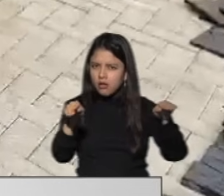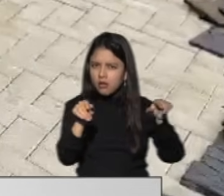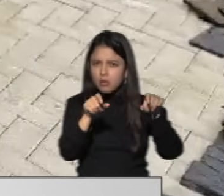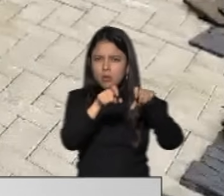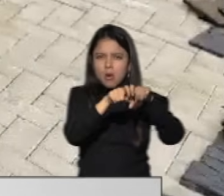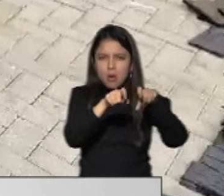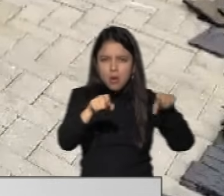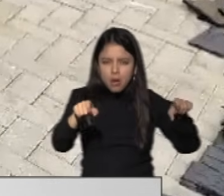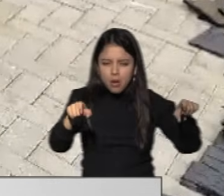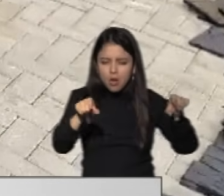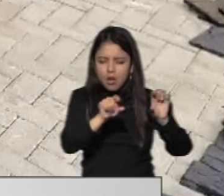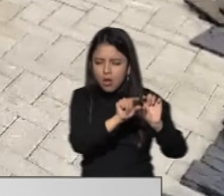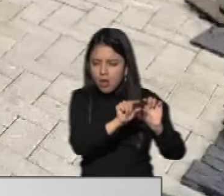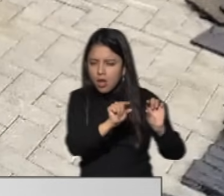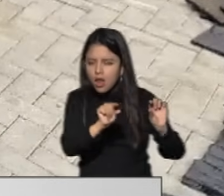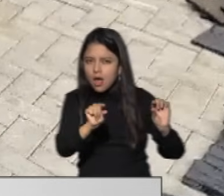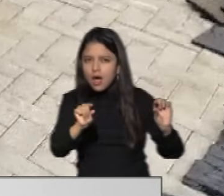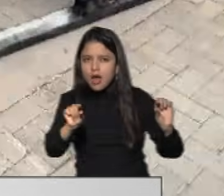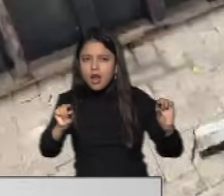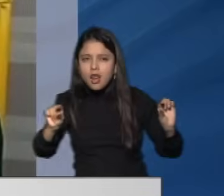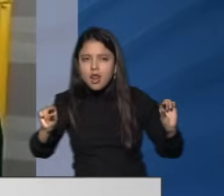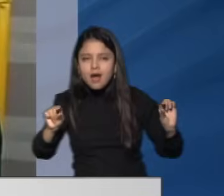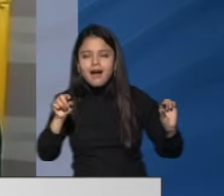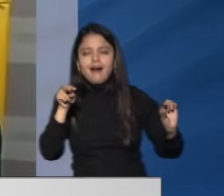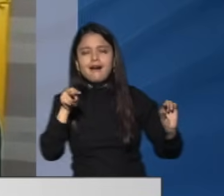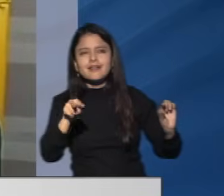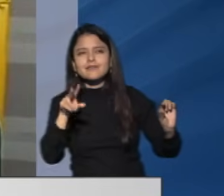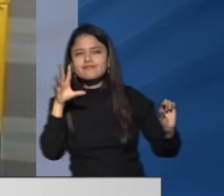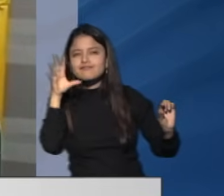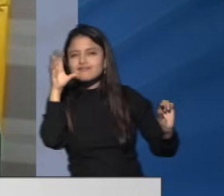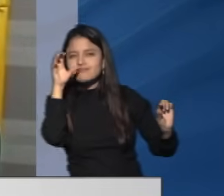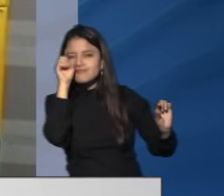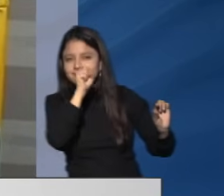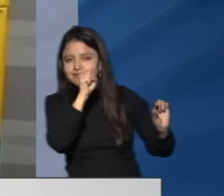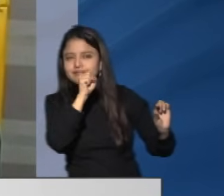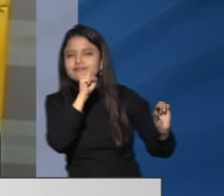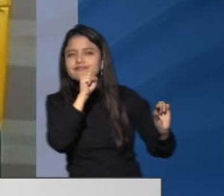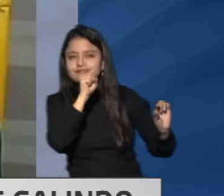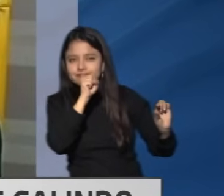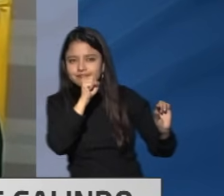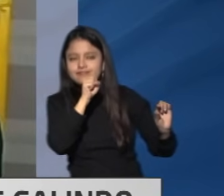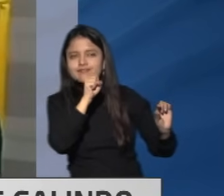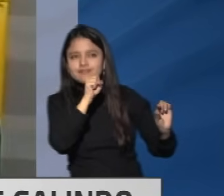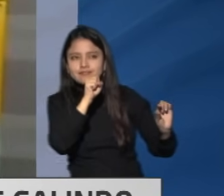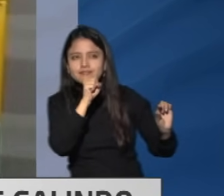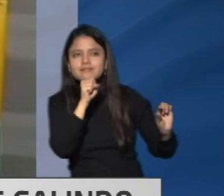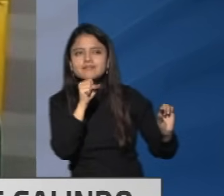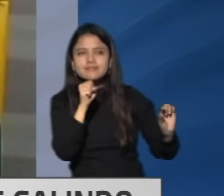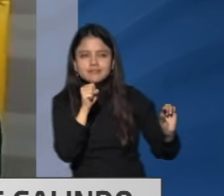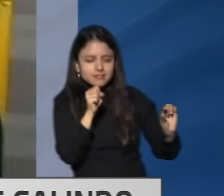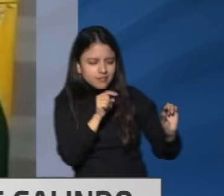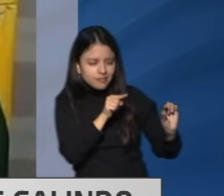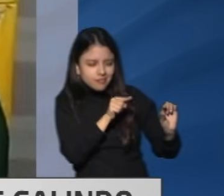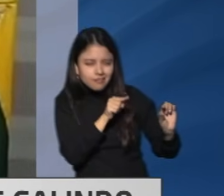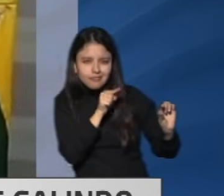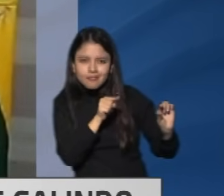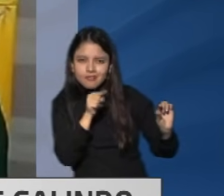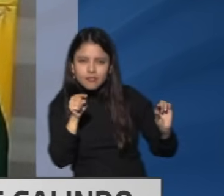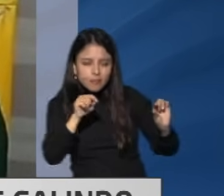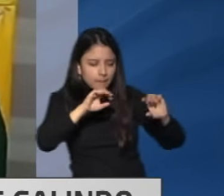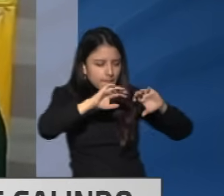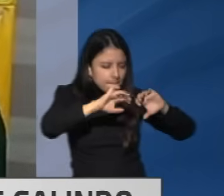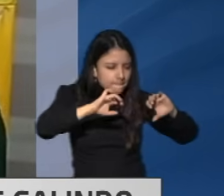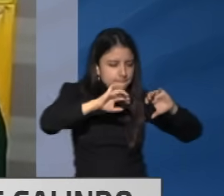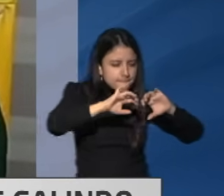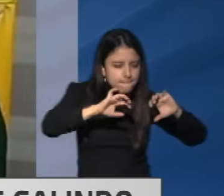el país de Bélgica. Oculta en una cavidad adecuada en el piso de un contenedor, con mercancía tipo exportación con destino